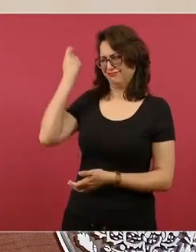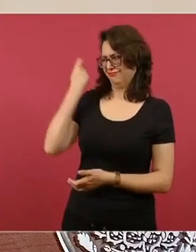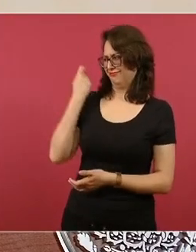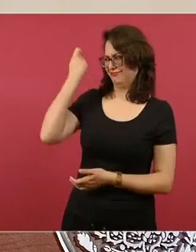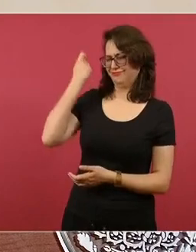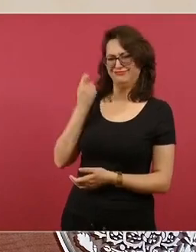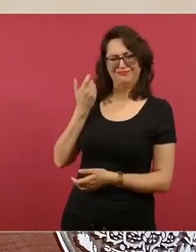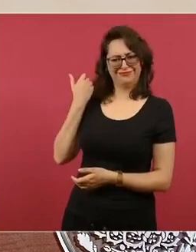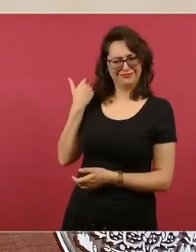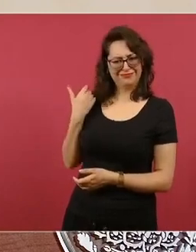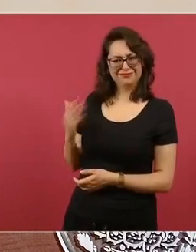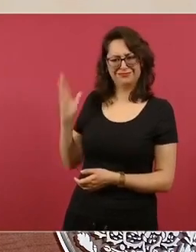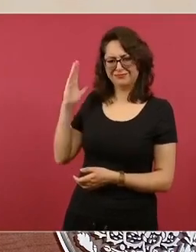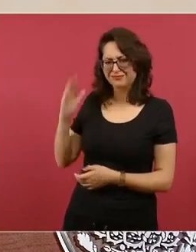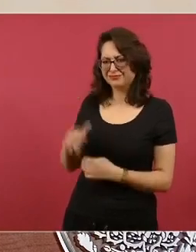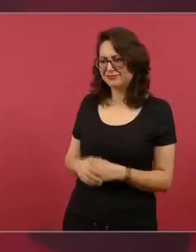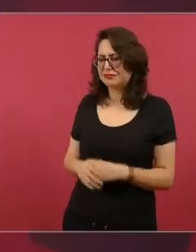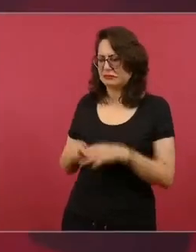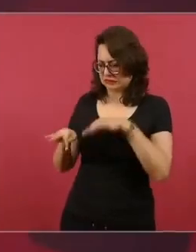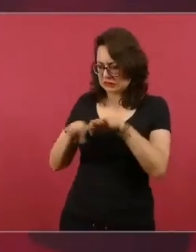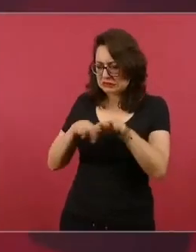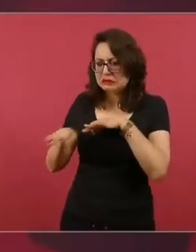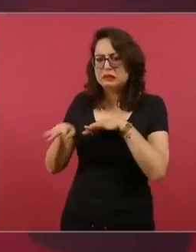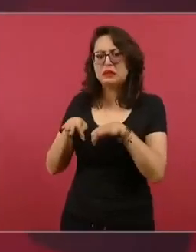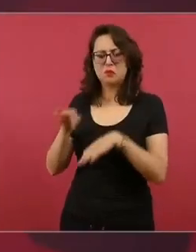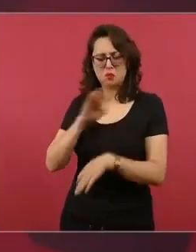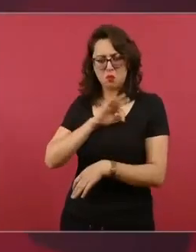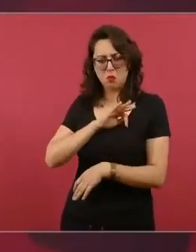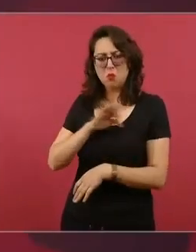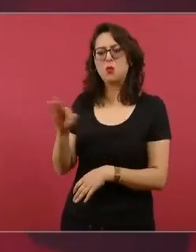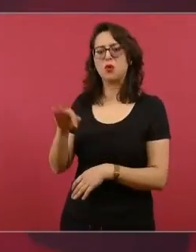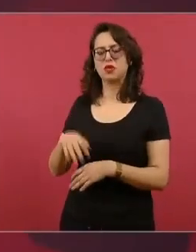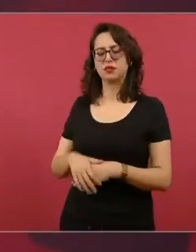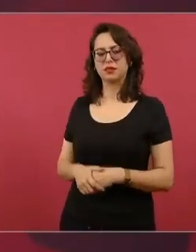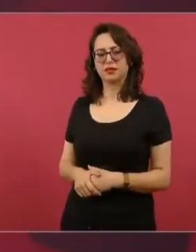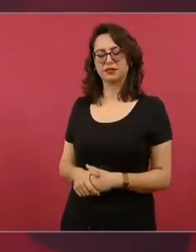No darles pensión.